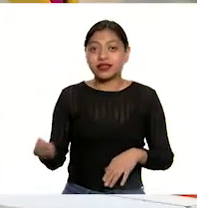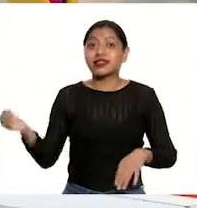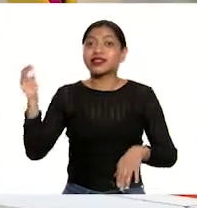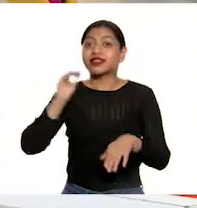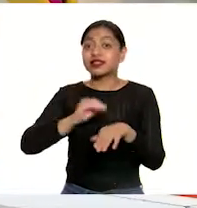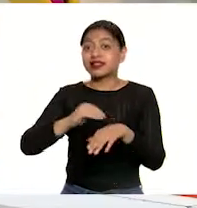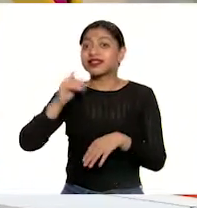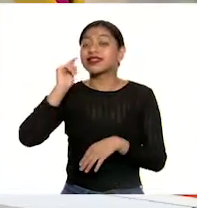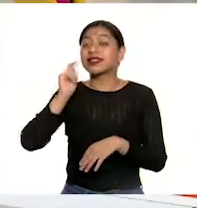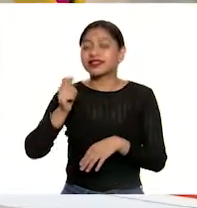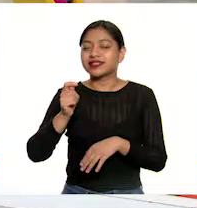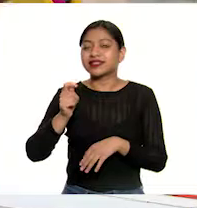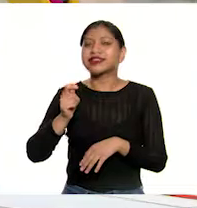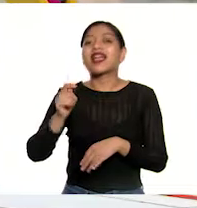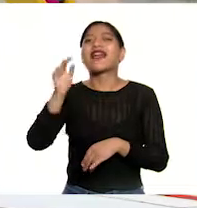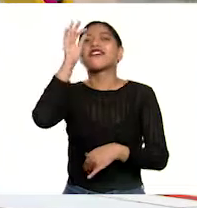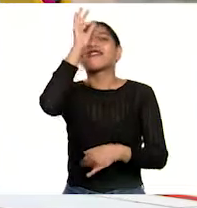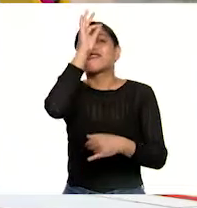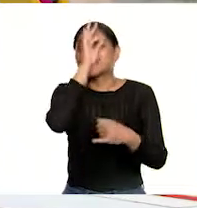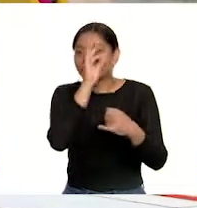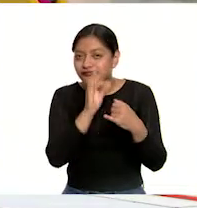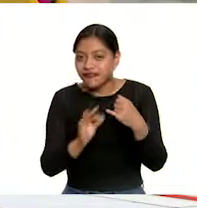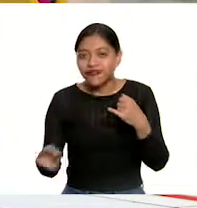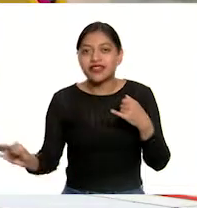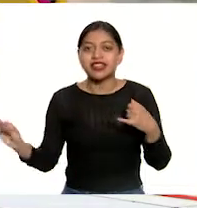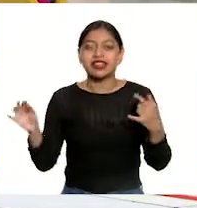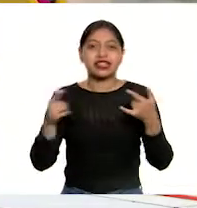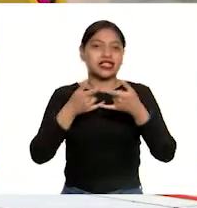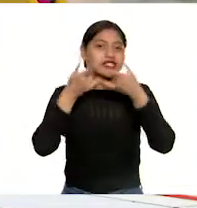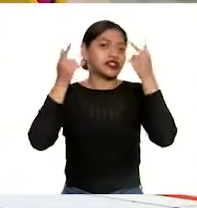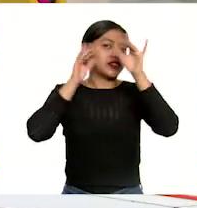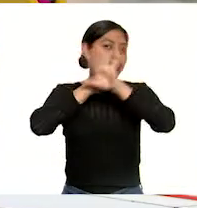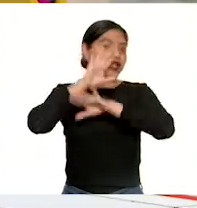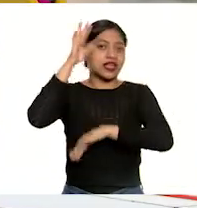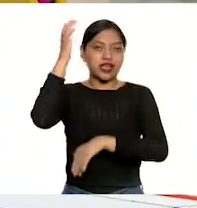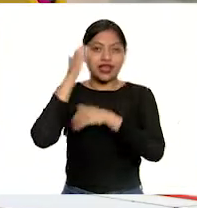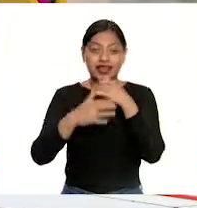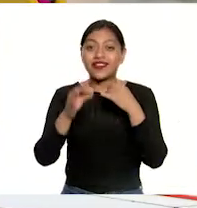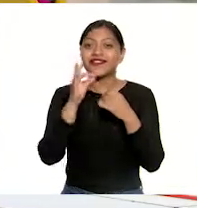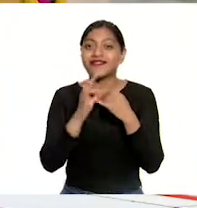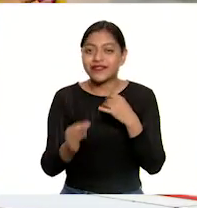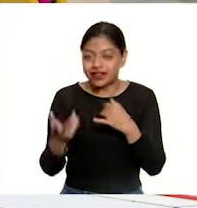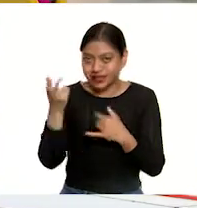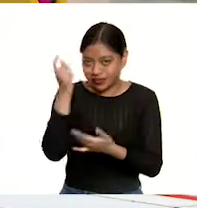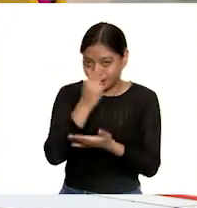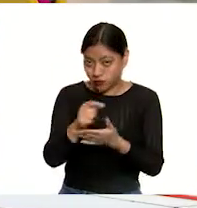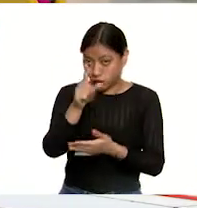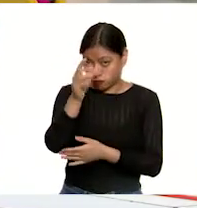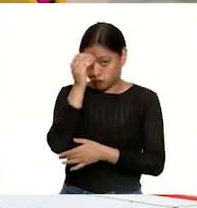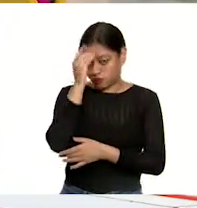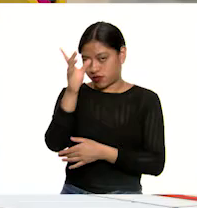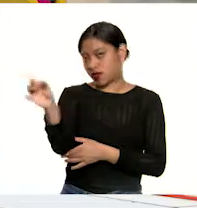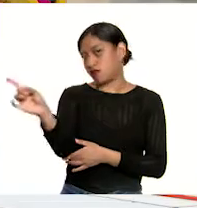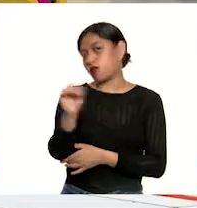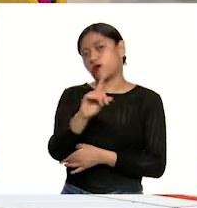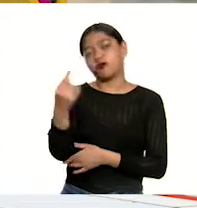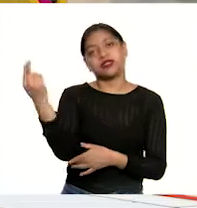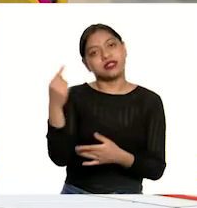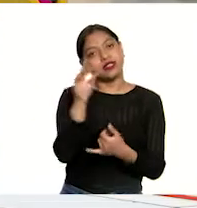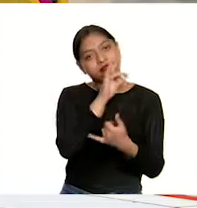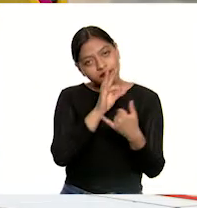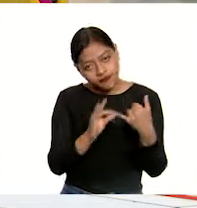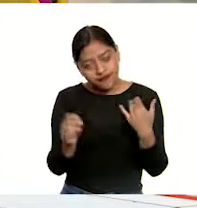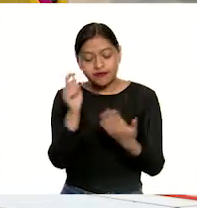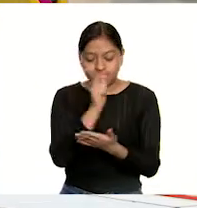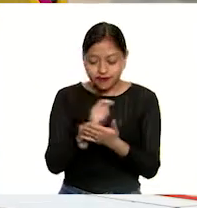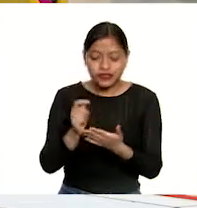más. El final de nuestro cuento, ¿verdad? No se nos debe de olvidar. Es